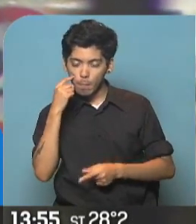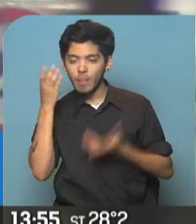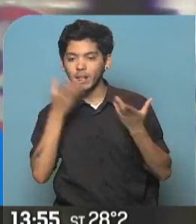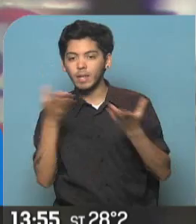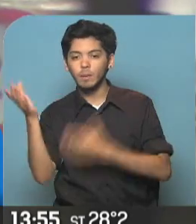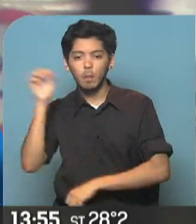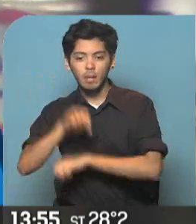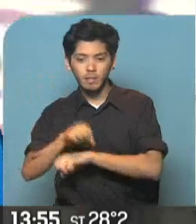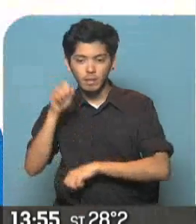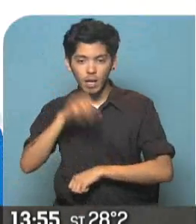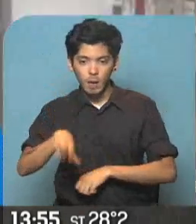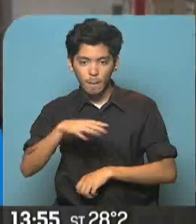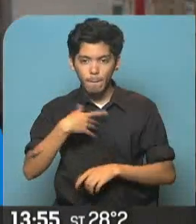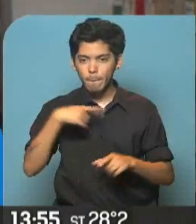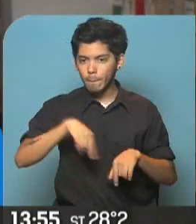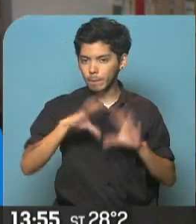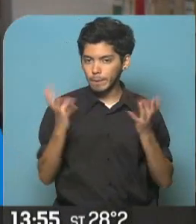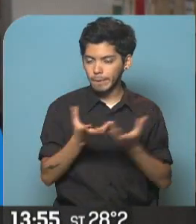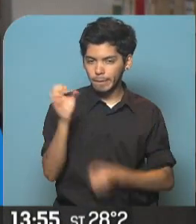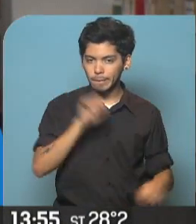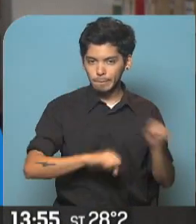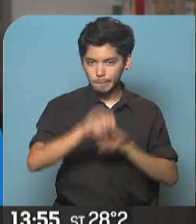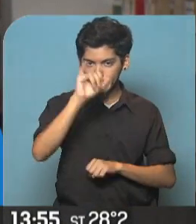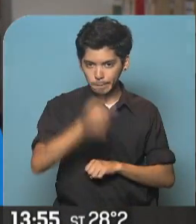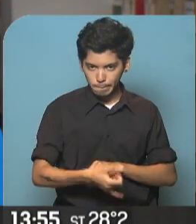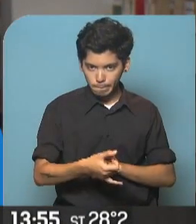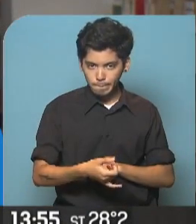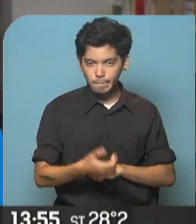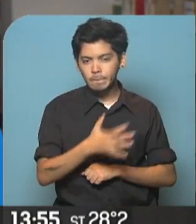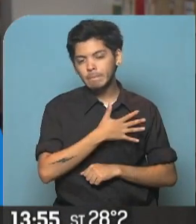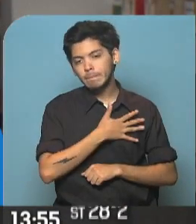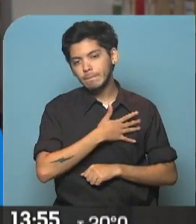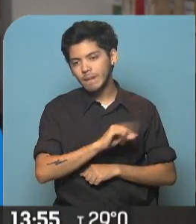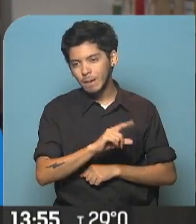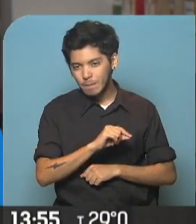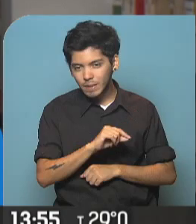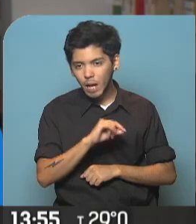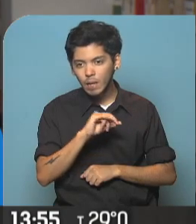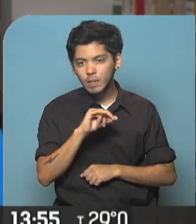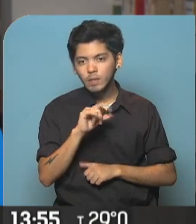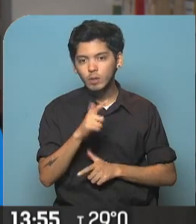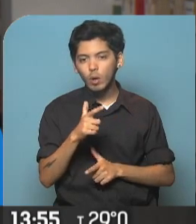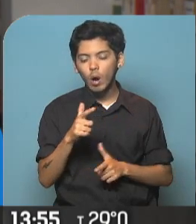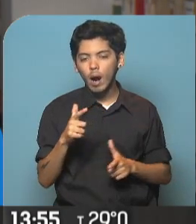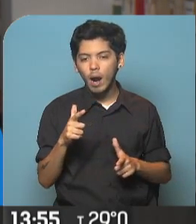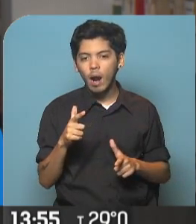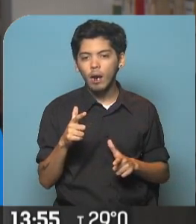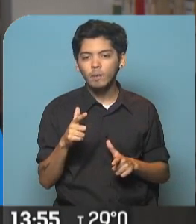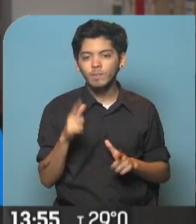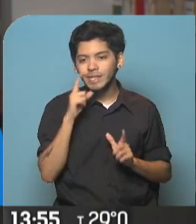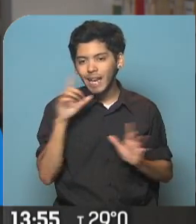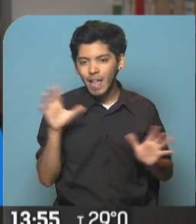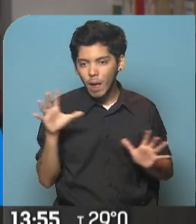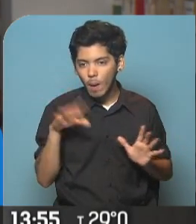la cárcel es un mundo de violencias y lamentablemente no tiene nada que ver con lo